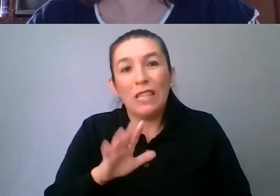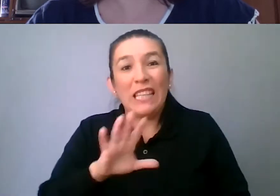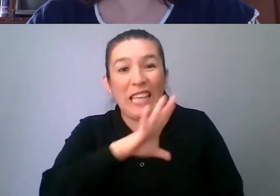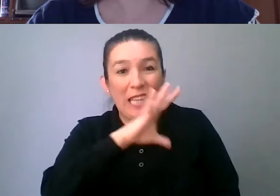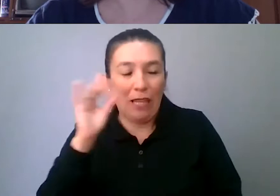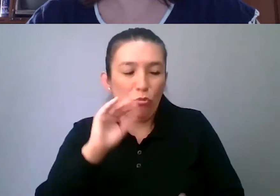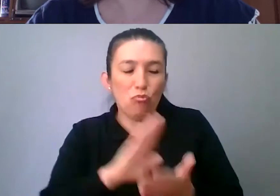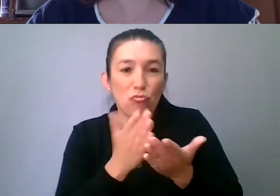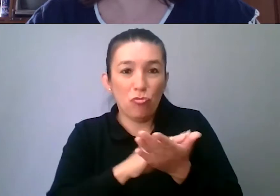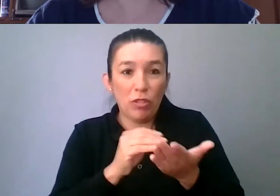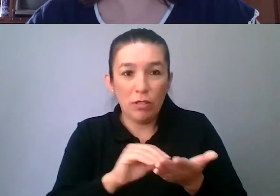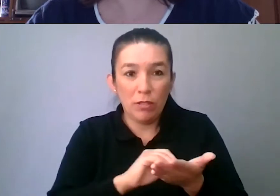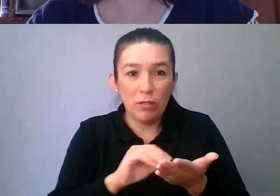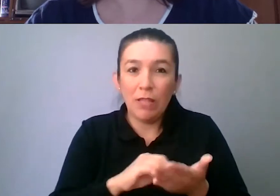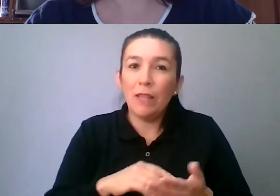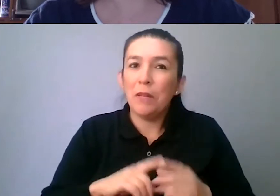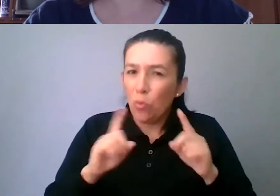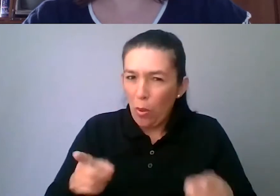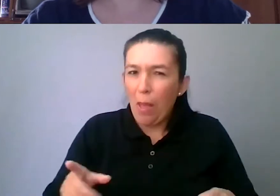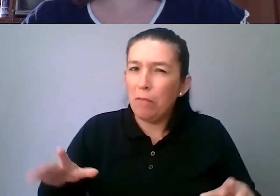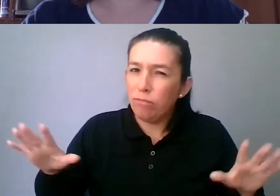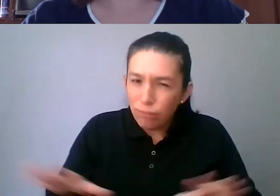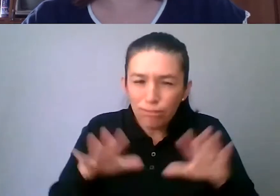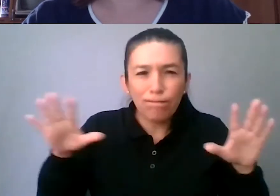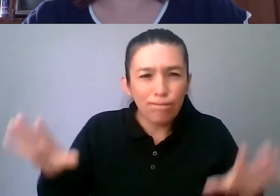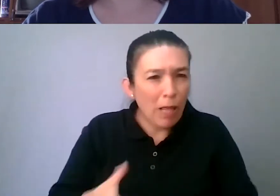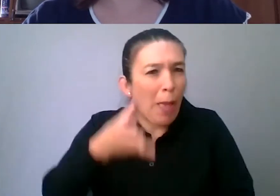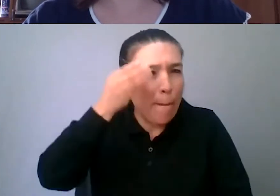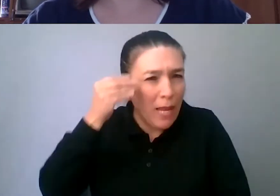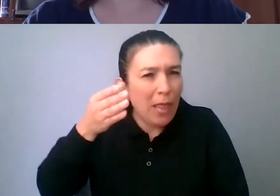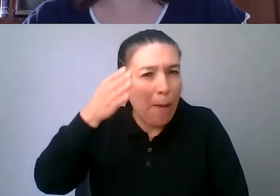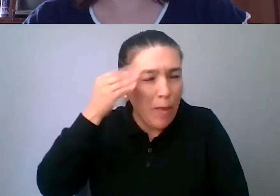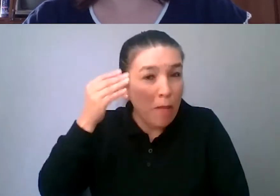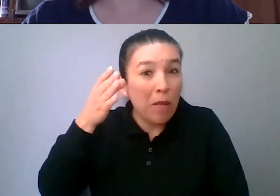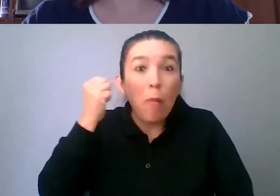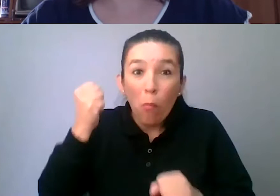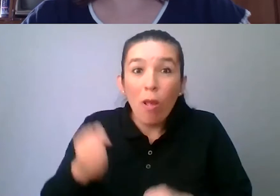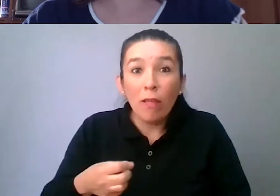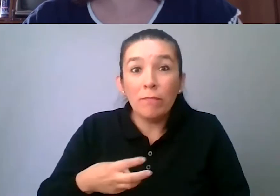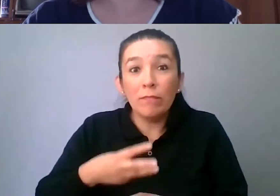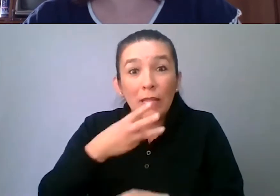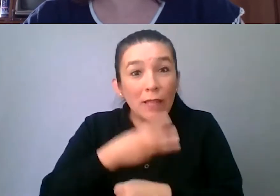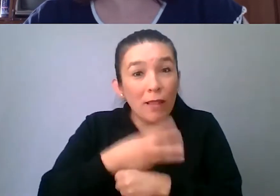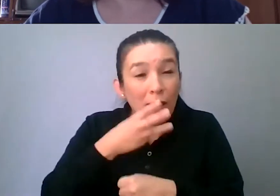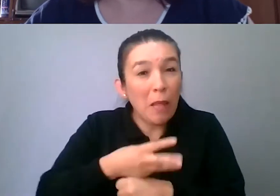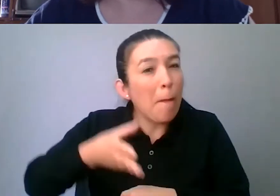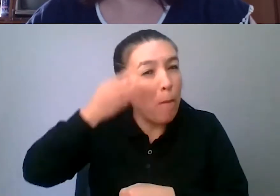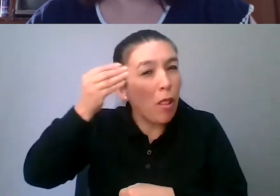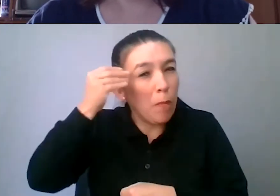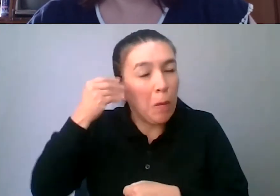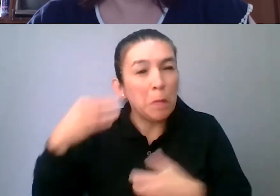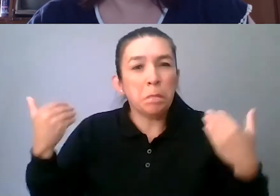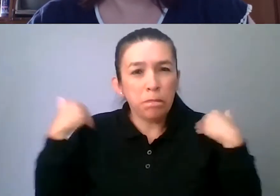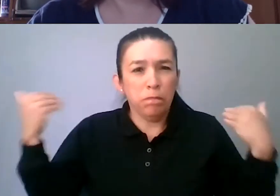Entonces, fuérzalo, fuérzalo, fuérzalo. Apréndete una y apréndete otra y que no se te olvide. Está bien. Sí, es pura práctica nomás, en